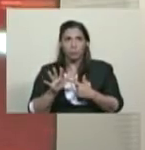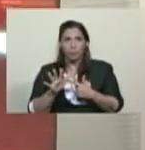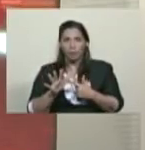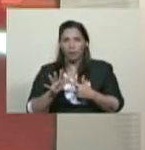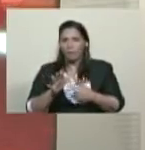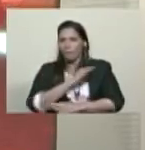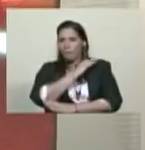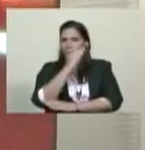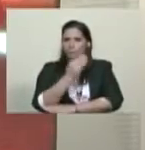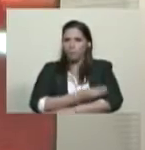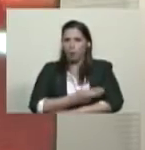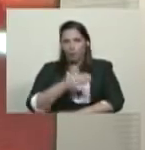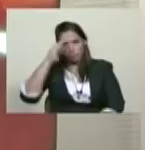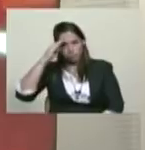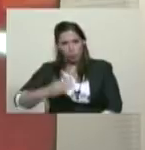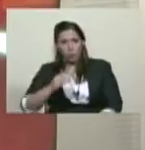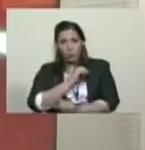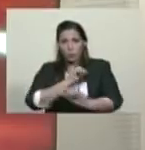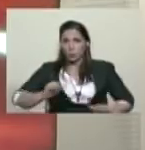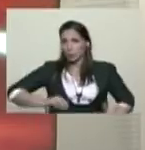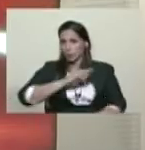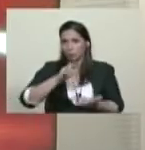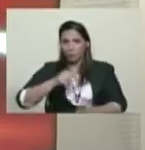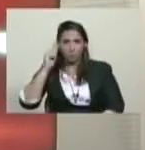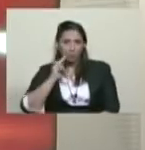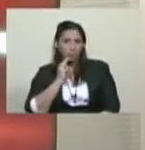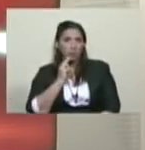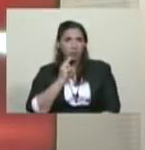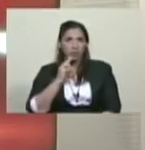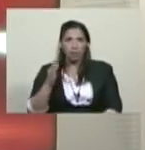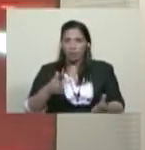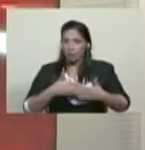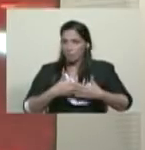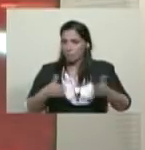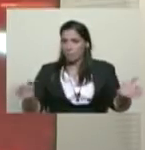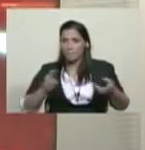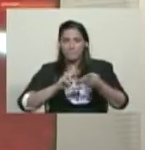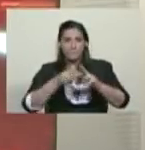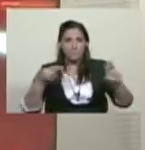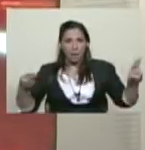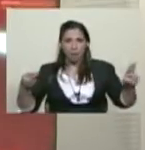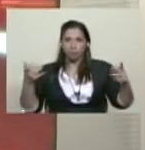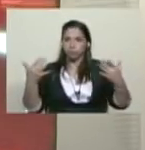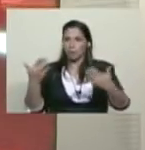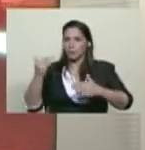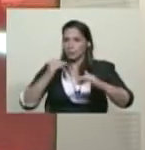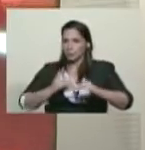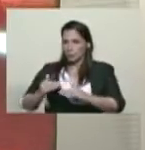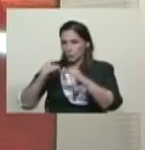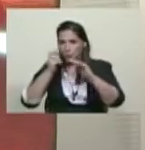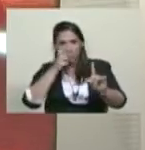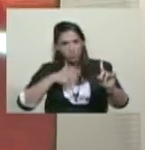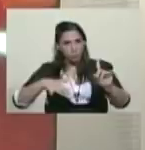Nacional Bolivariana en virtud de garantizar la paz, la soberanía y estar de la mano en unión cívico-militar con el pueblo venezolano.